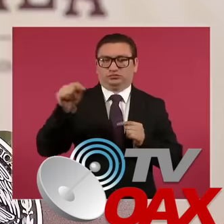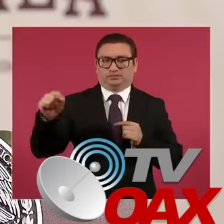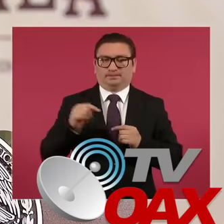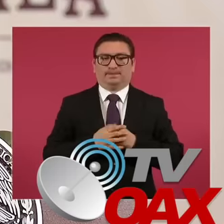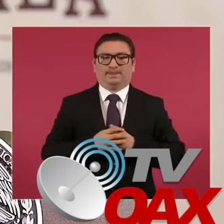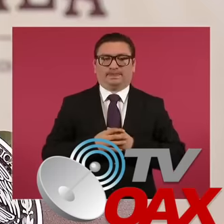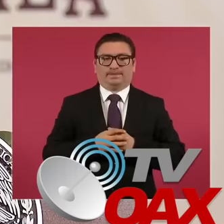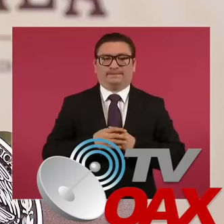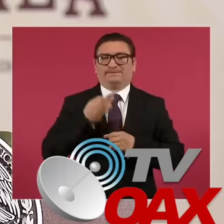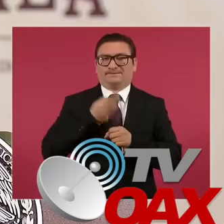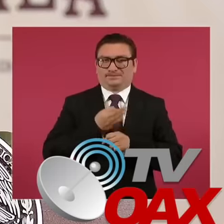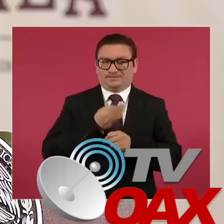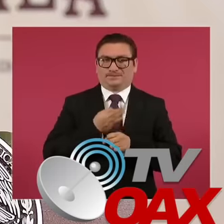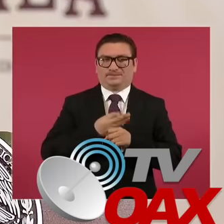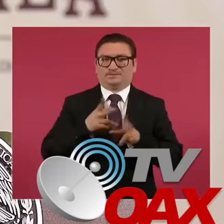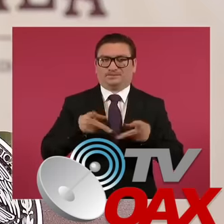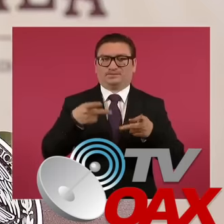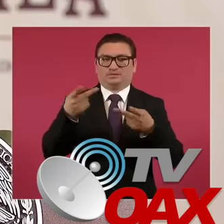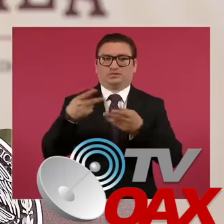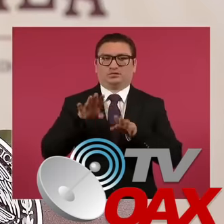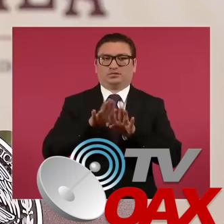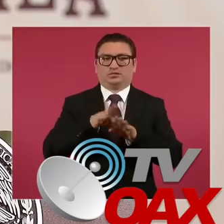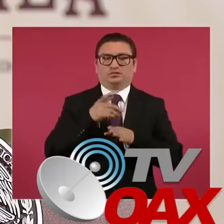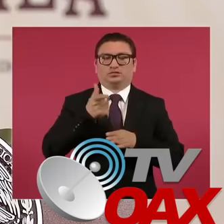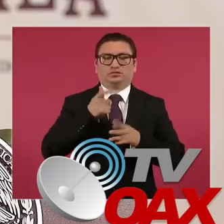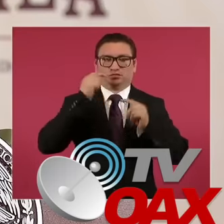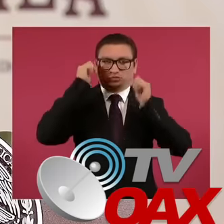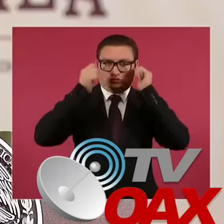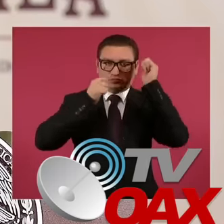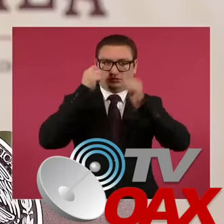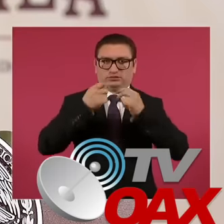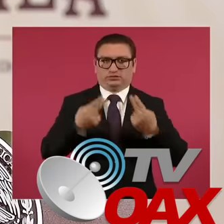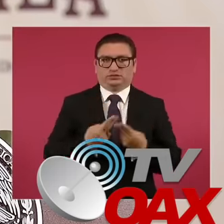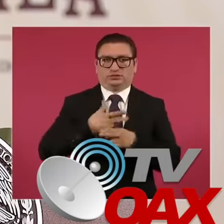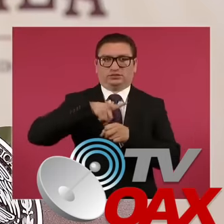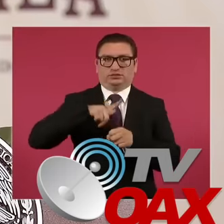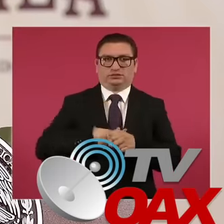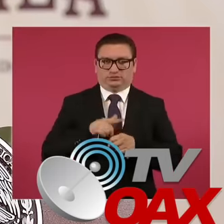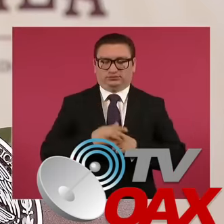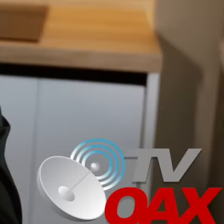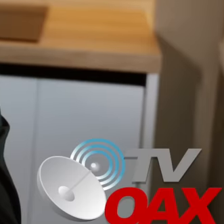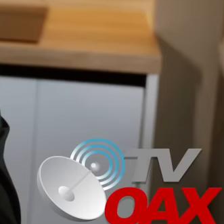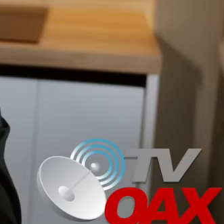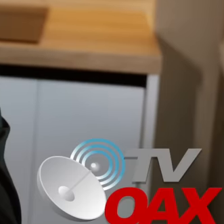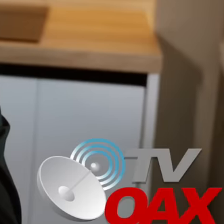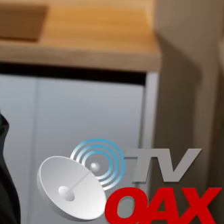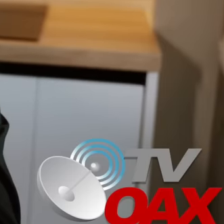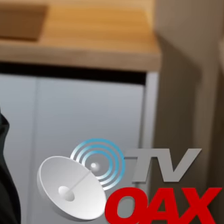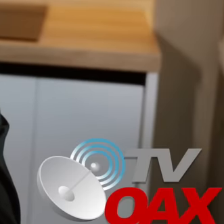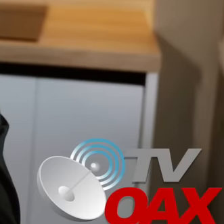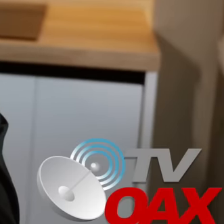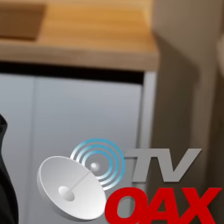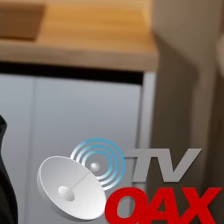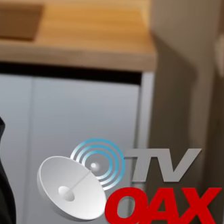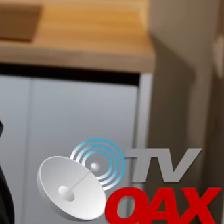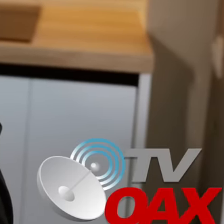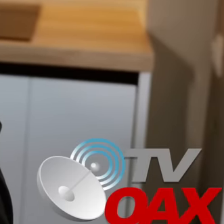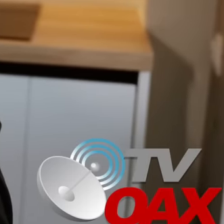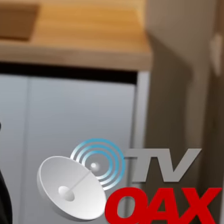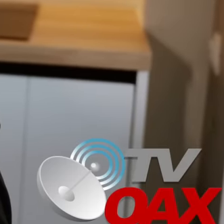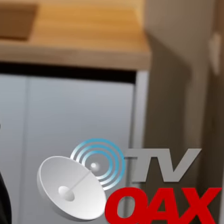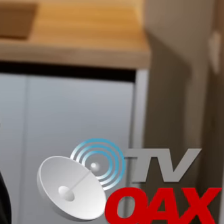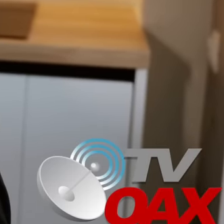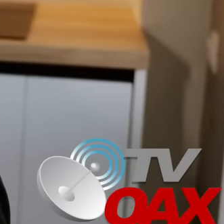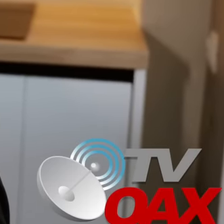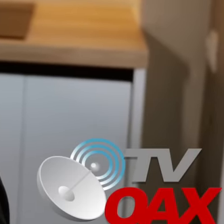ahorita se está vendiendo con la tarifa de turista nacional, y y se ha vendido tan rápido que en 20